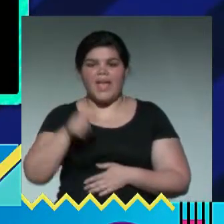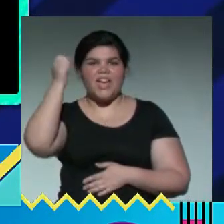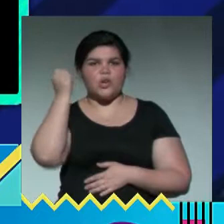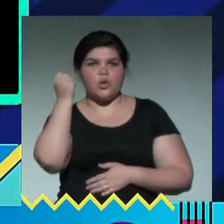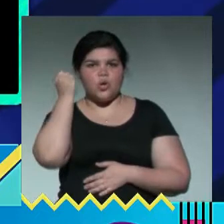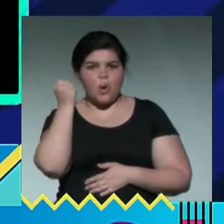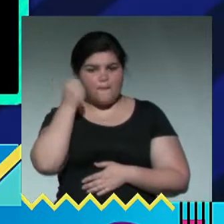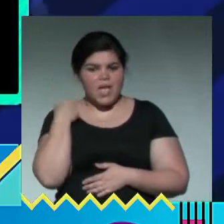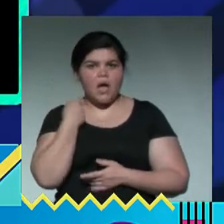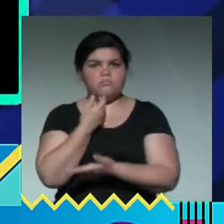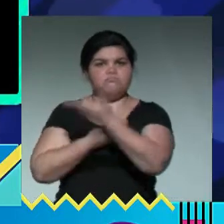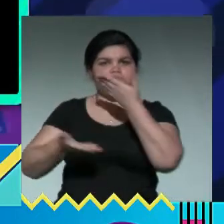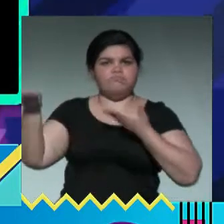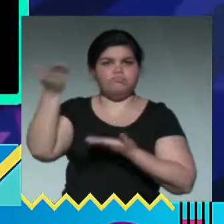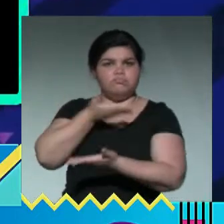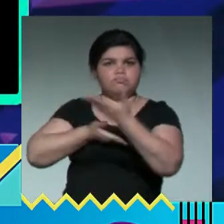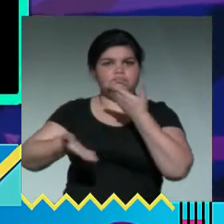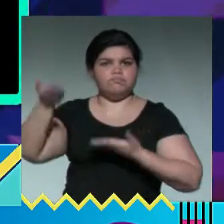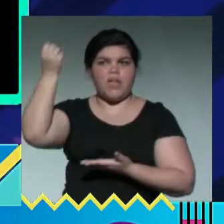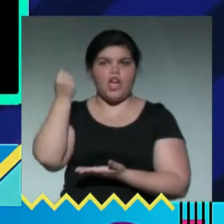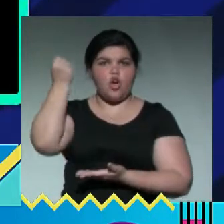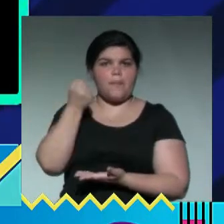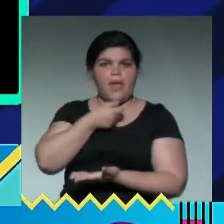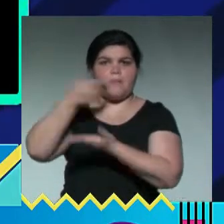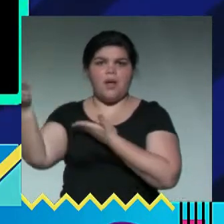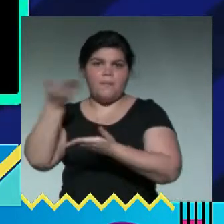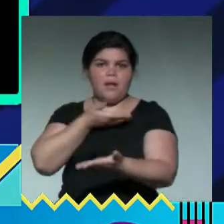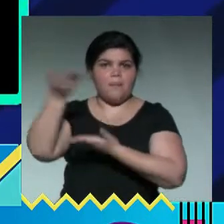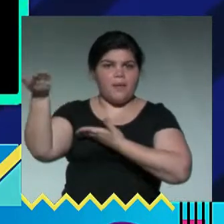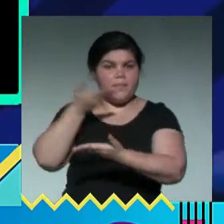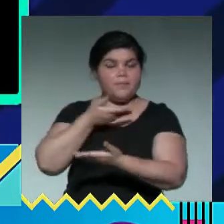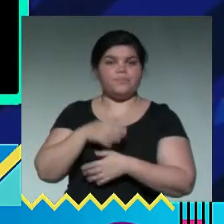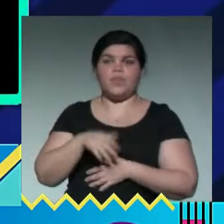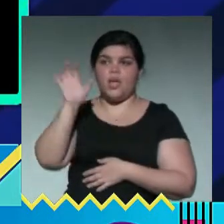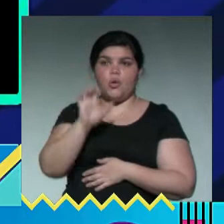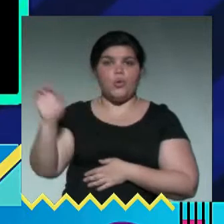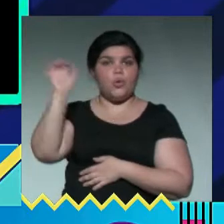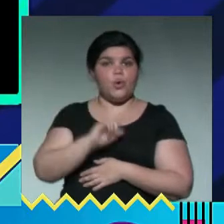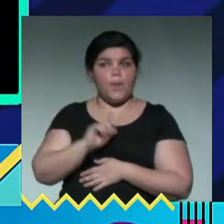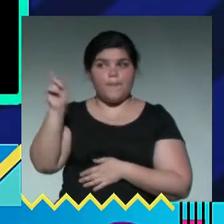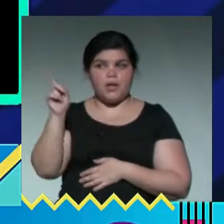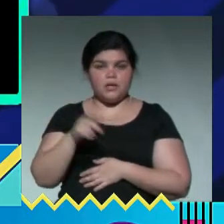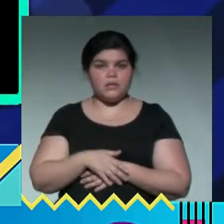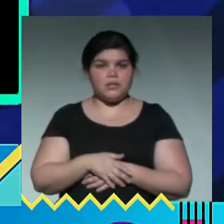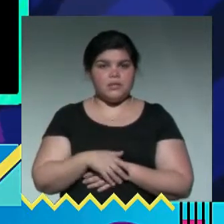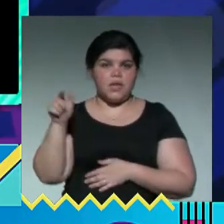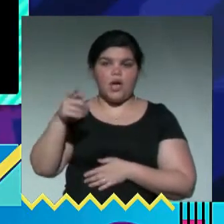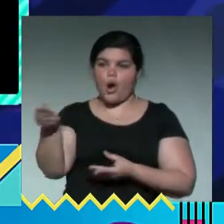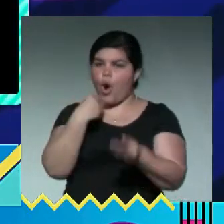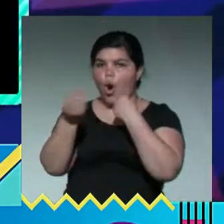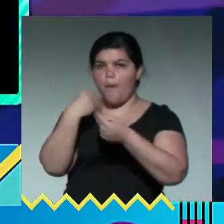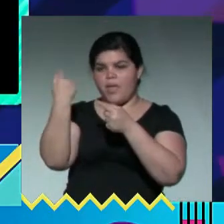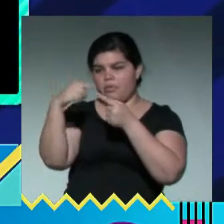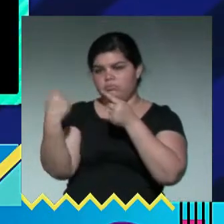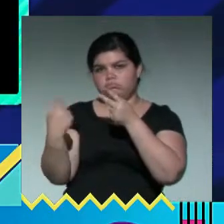bueno, por ejemplo, en Europa se realizó, viste, inclusive hasta distintas comidas,